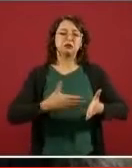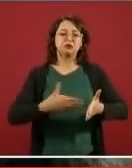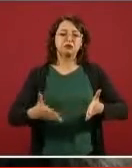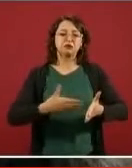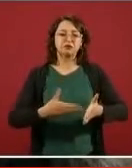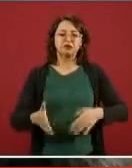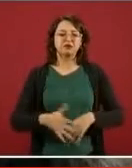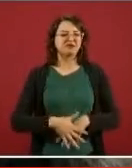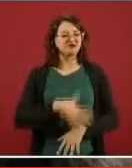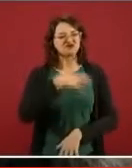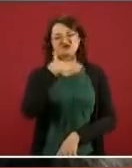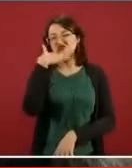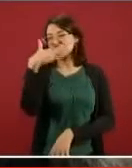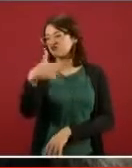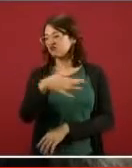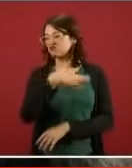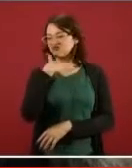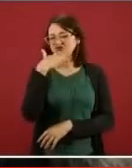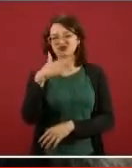un cochinero